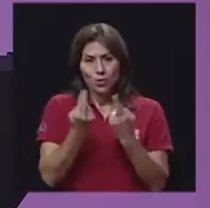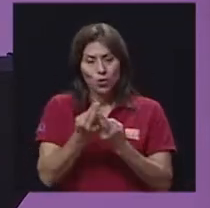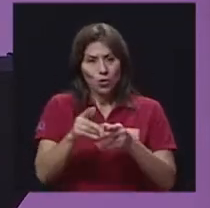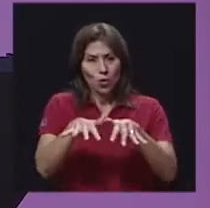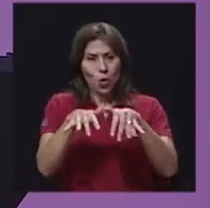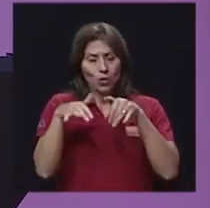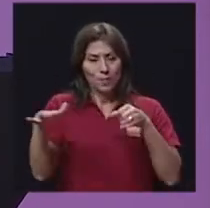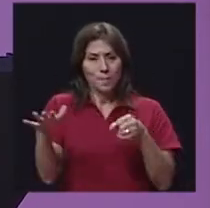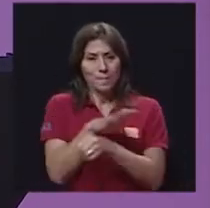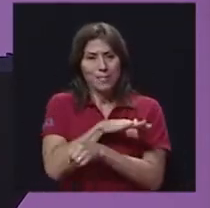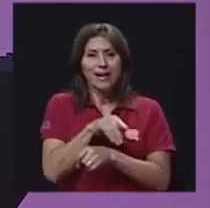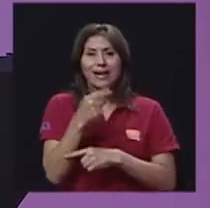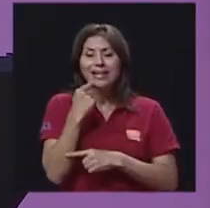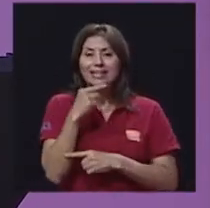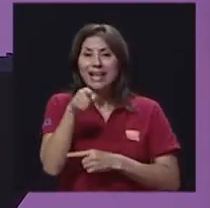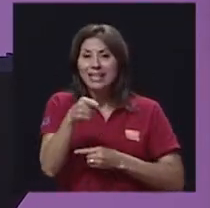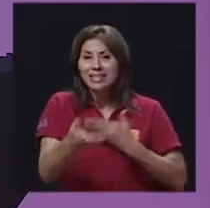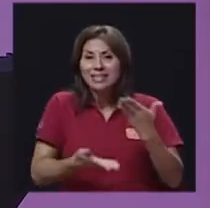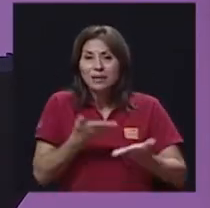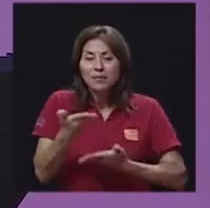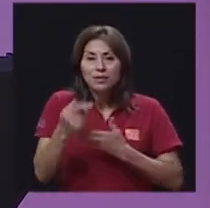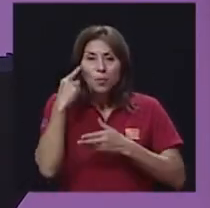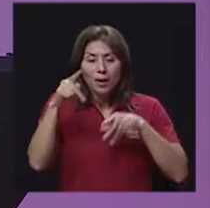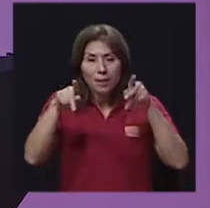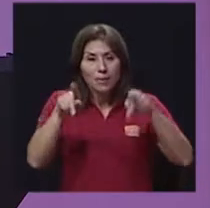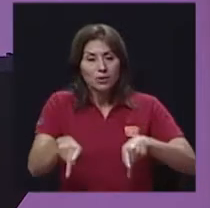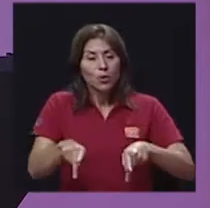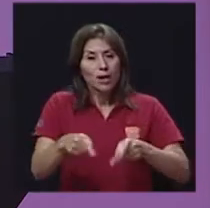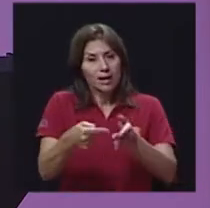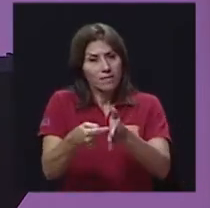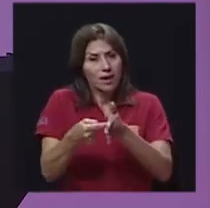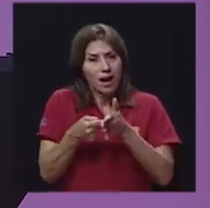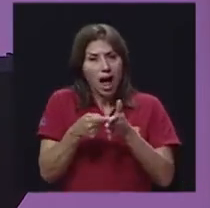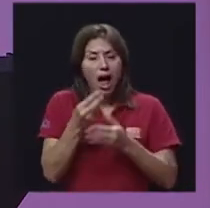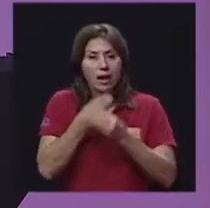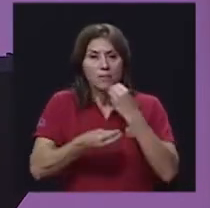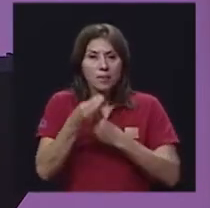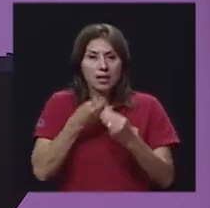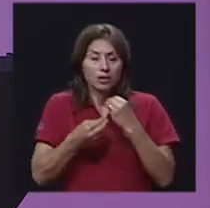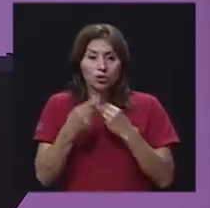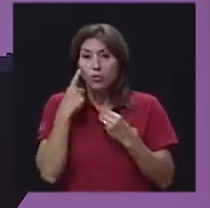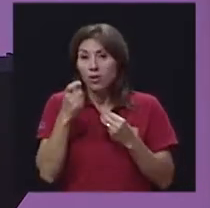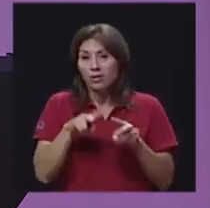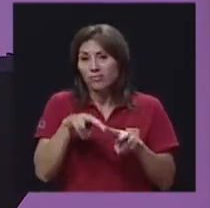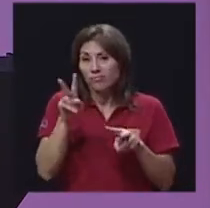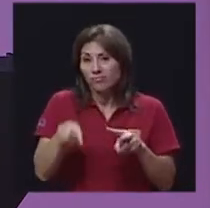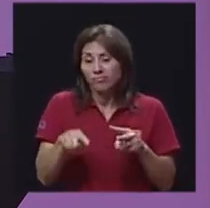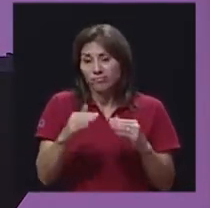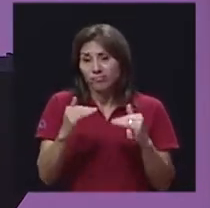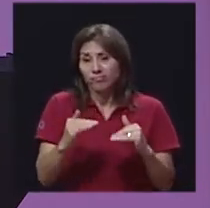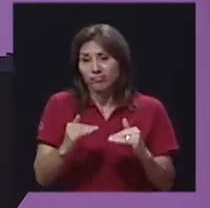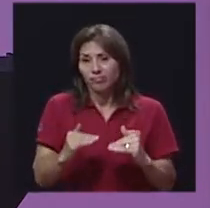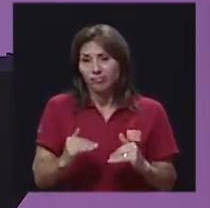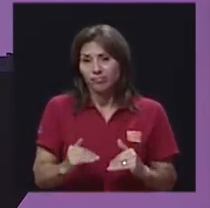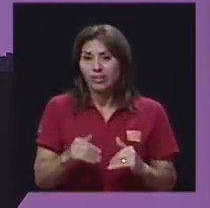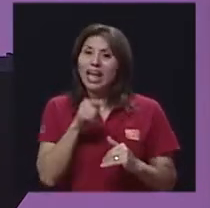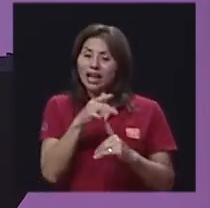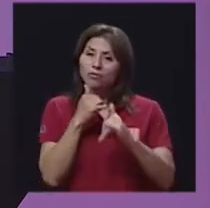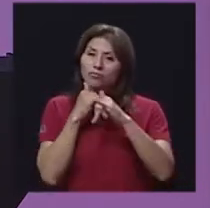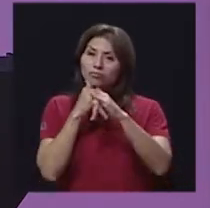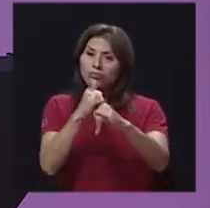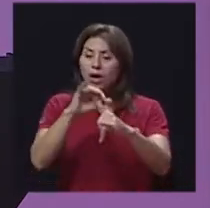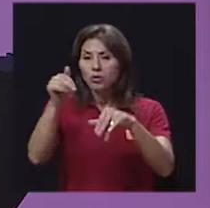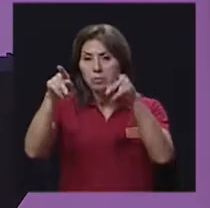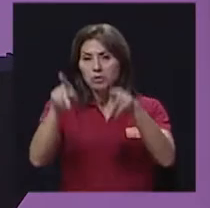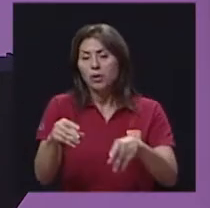la persona que reclamaba los alimentos porque estaba en una posición de desventaja frente a alguien que tenía un poder económico que podía accesar a otro